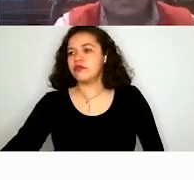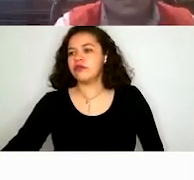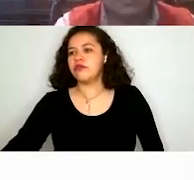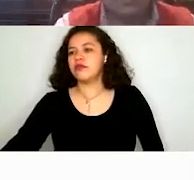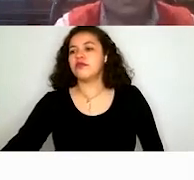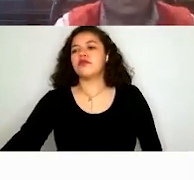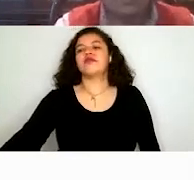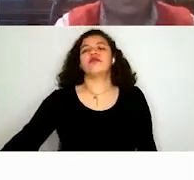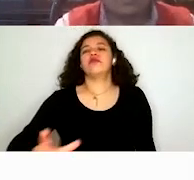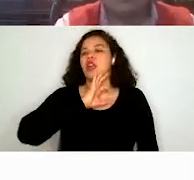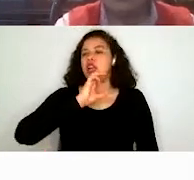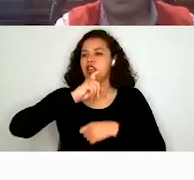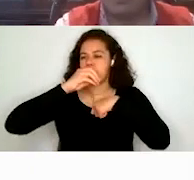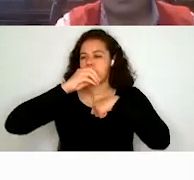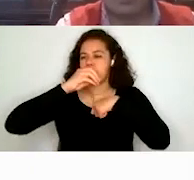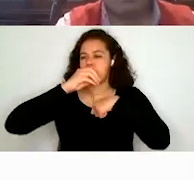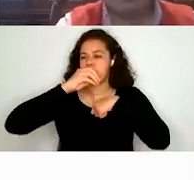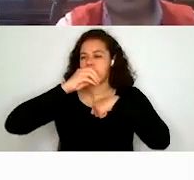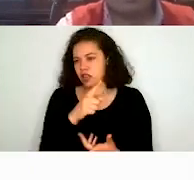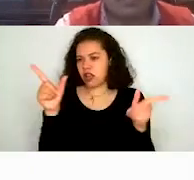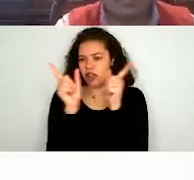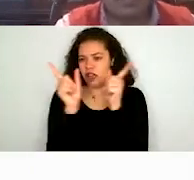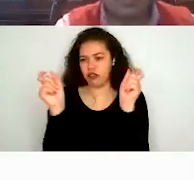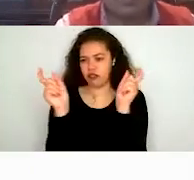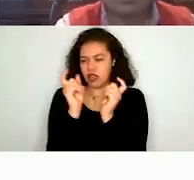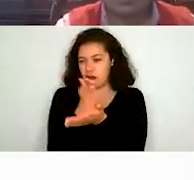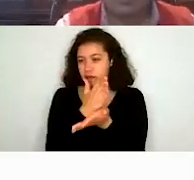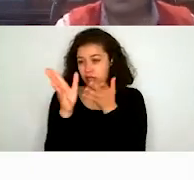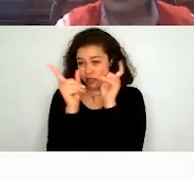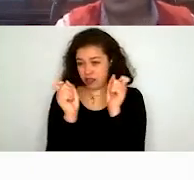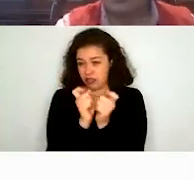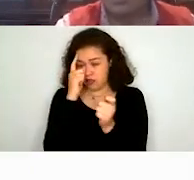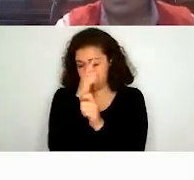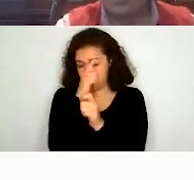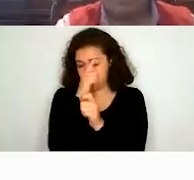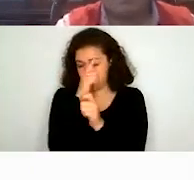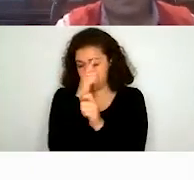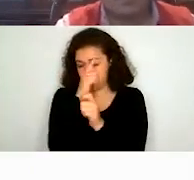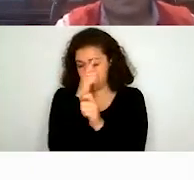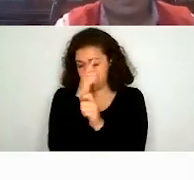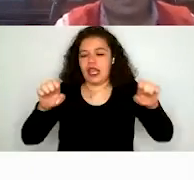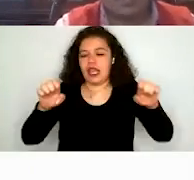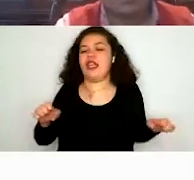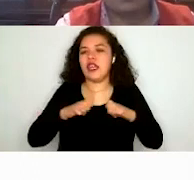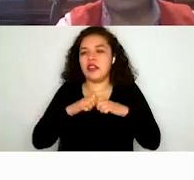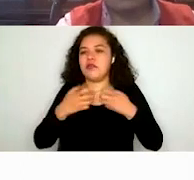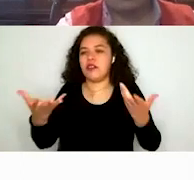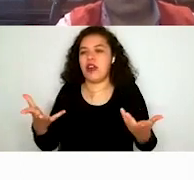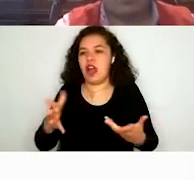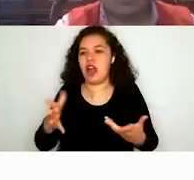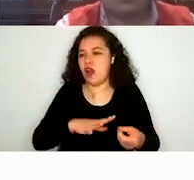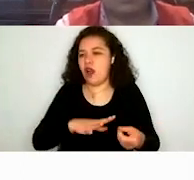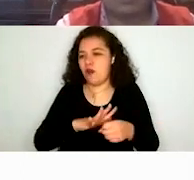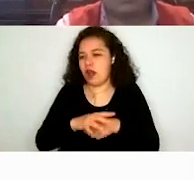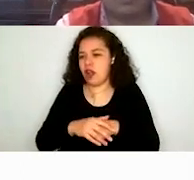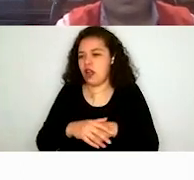además hacemos un breve resumen de los equipos con los que se cuenta. En este caso lo